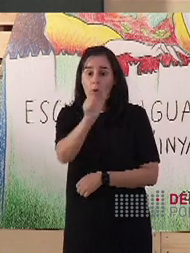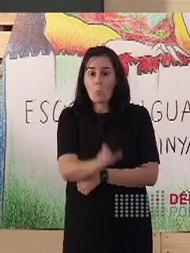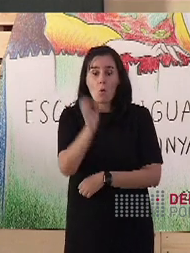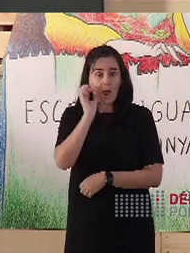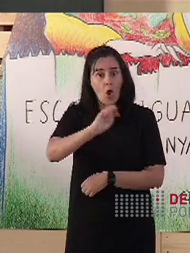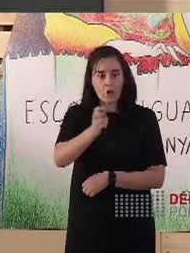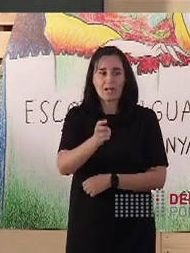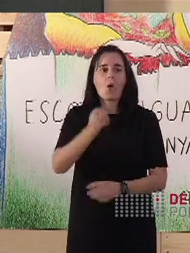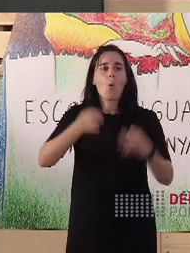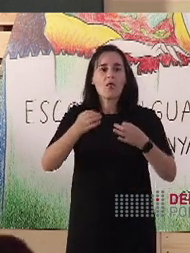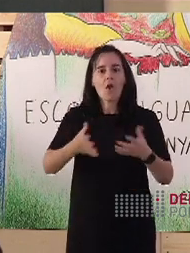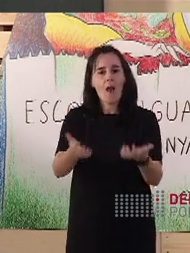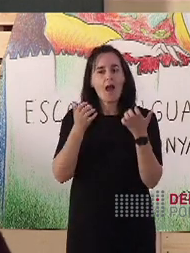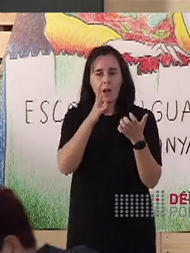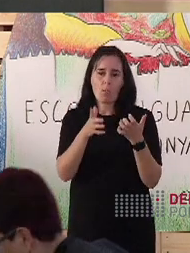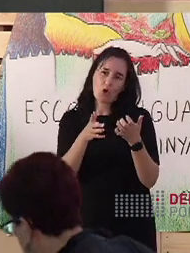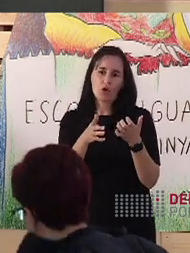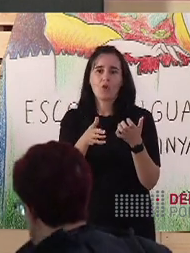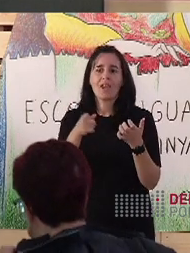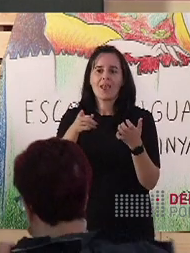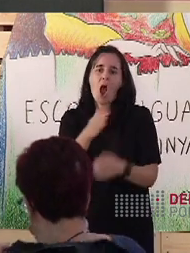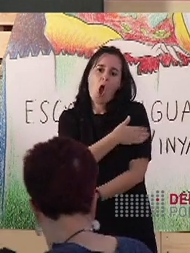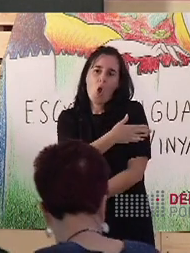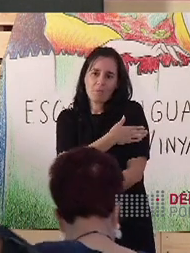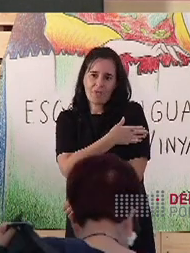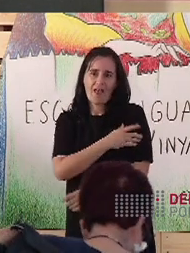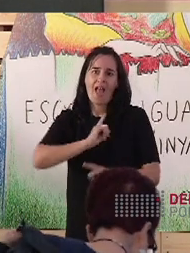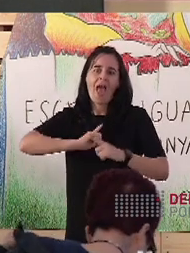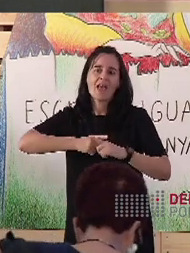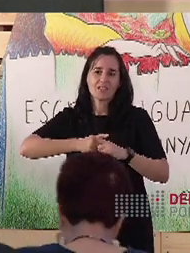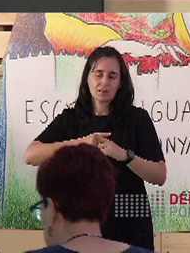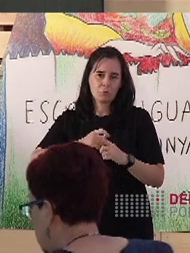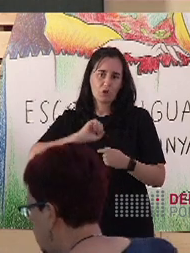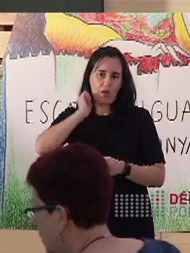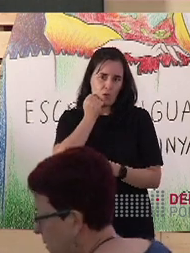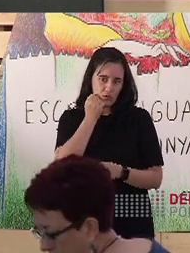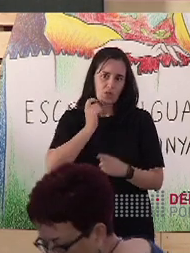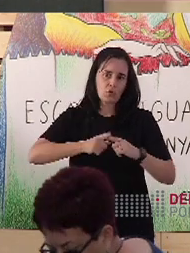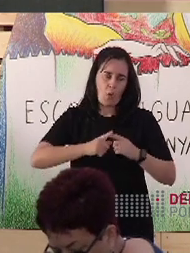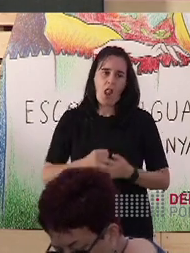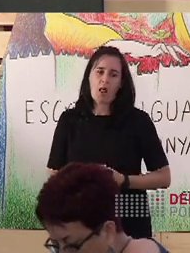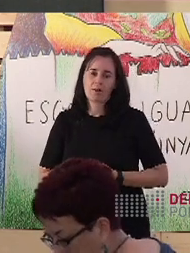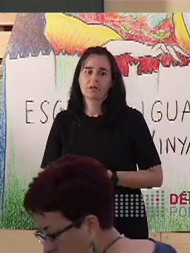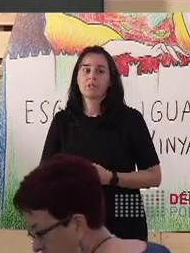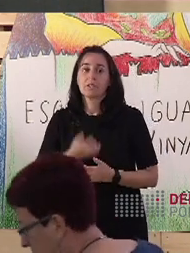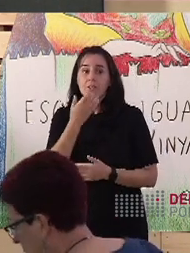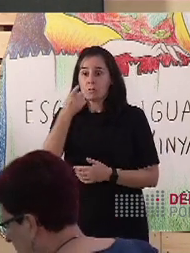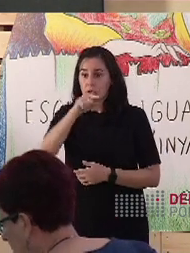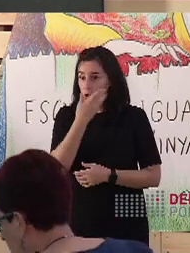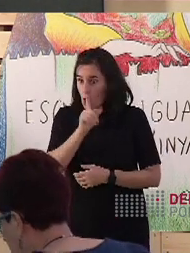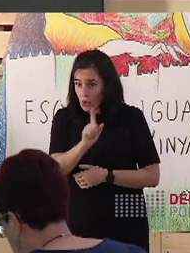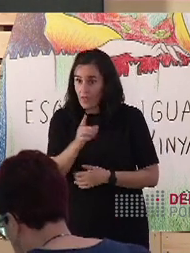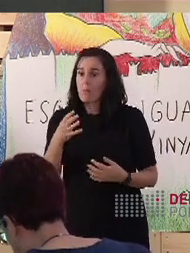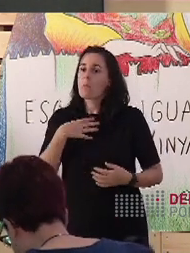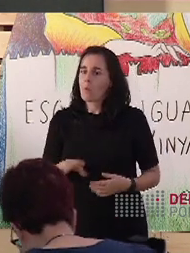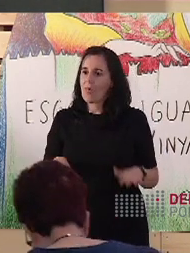ser proxeneta, por ser cómplice de su explotación sexual. Alika Quinan, si no las conocéis, debéis de seguirlas desde ya en las redes sociales